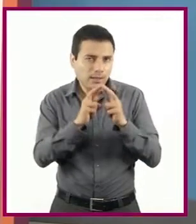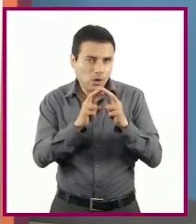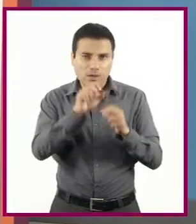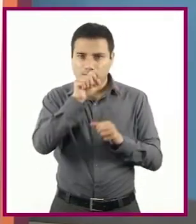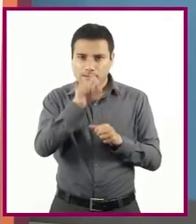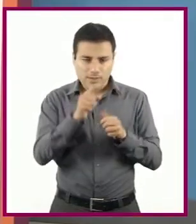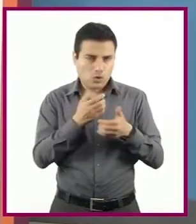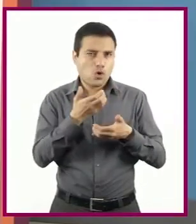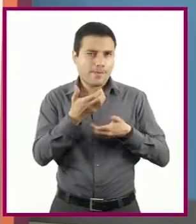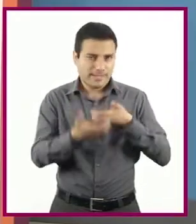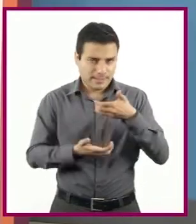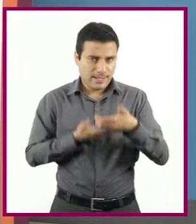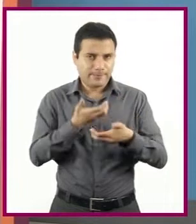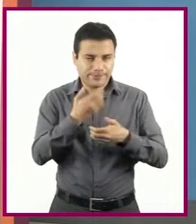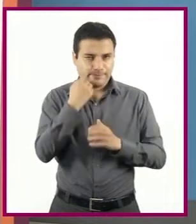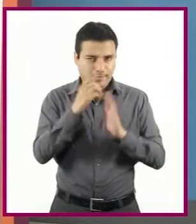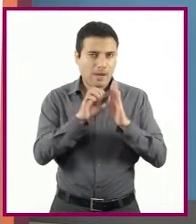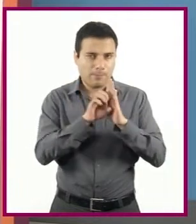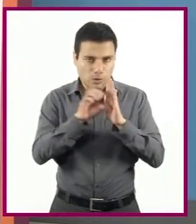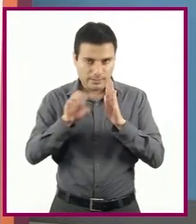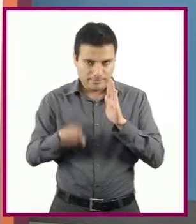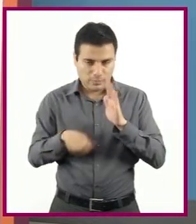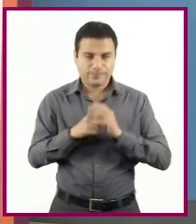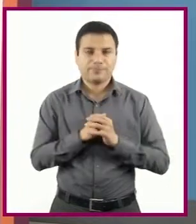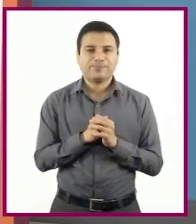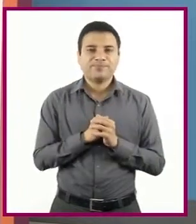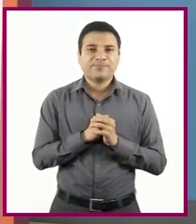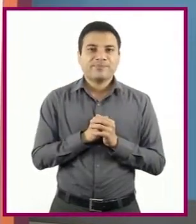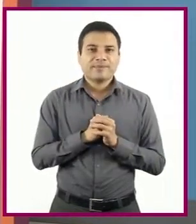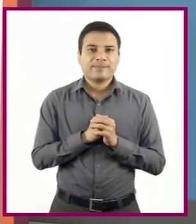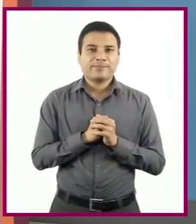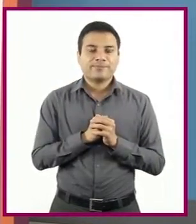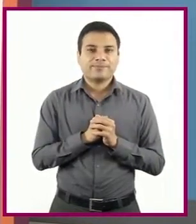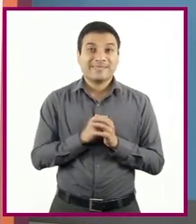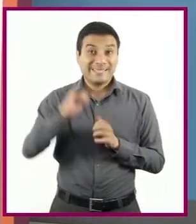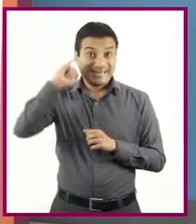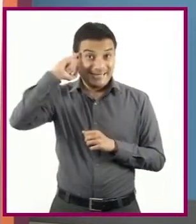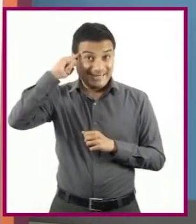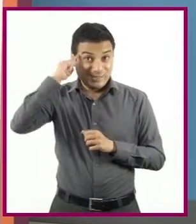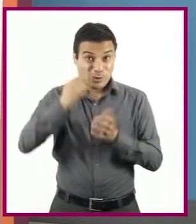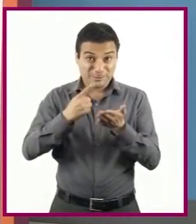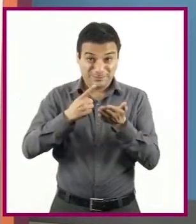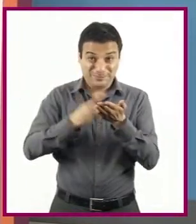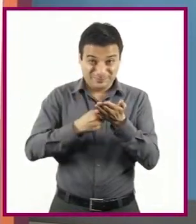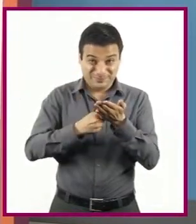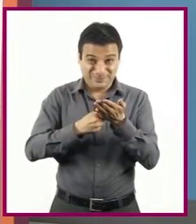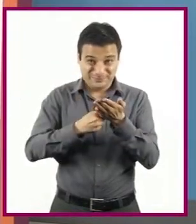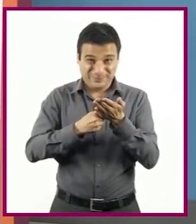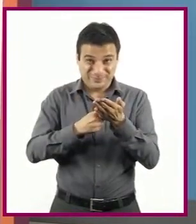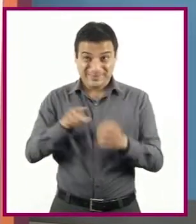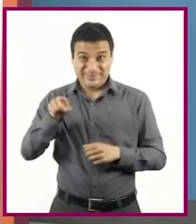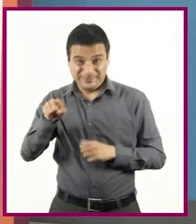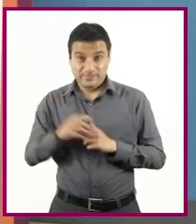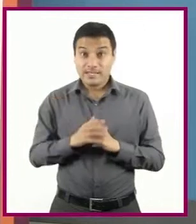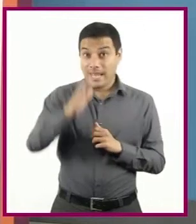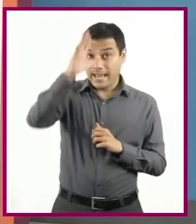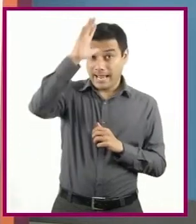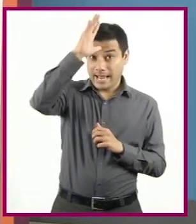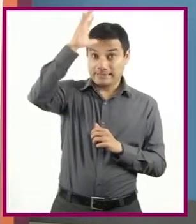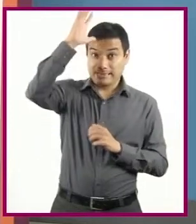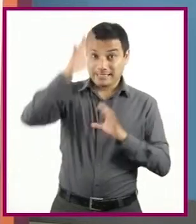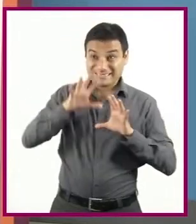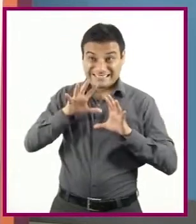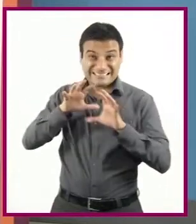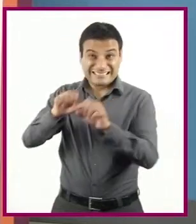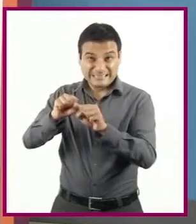comerciales. Por ejemplo, para cuando el Totonacapan fue sometido por los mexicas, uno de los tributos que más se